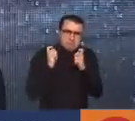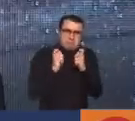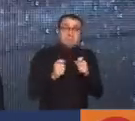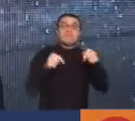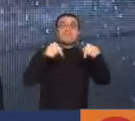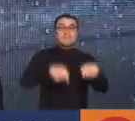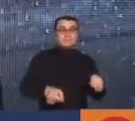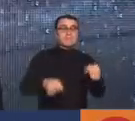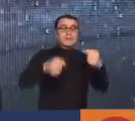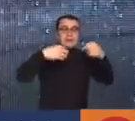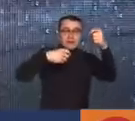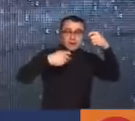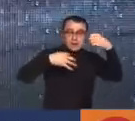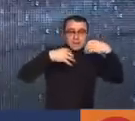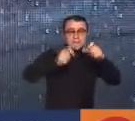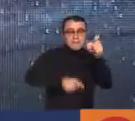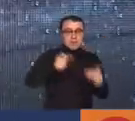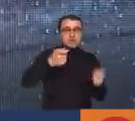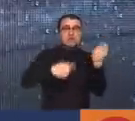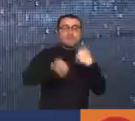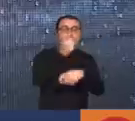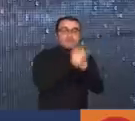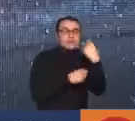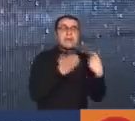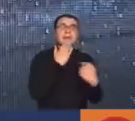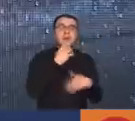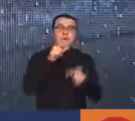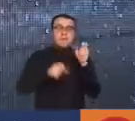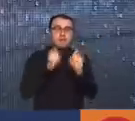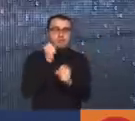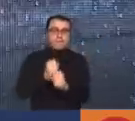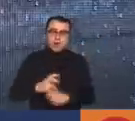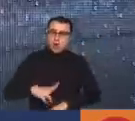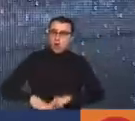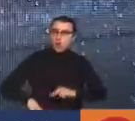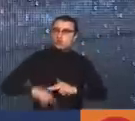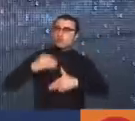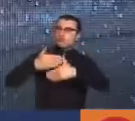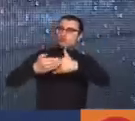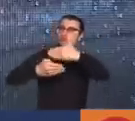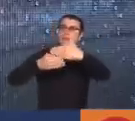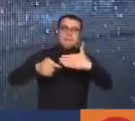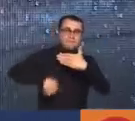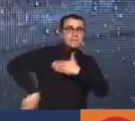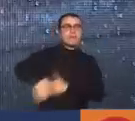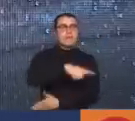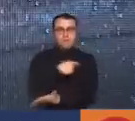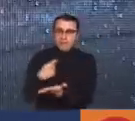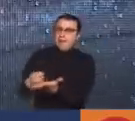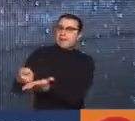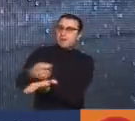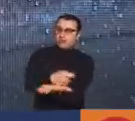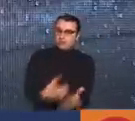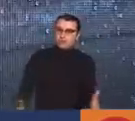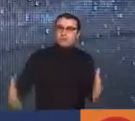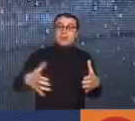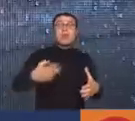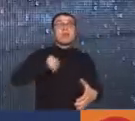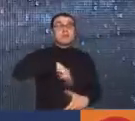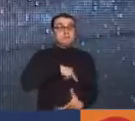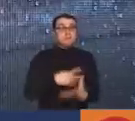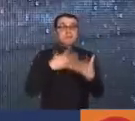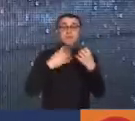Bosa, que se asocien los albañiles, porque nosotros queremos que los albañiles entren al